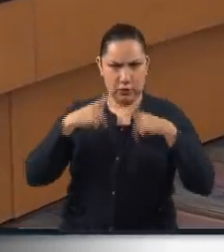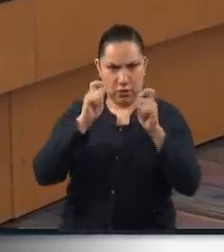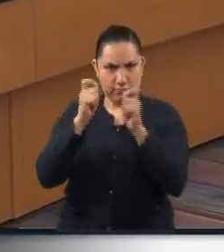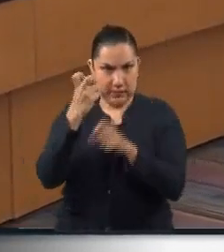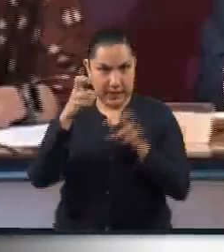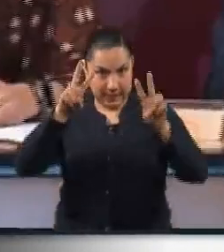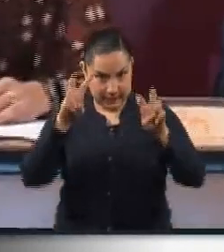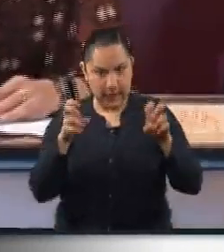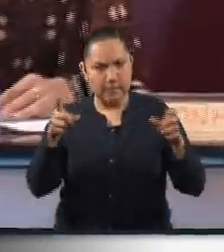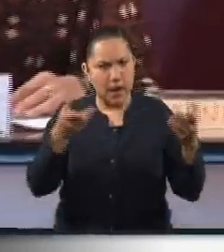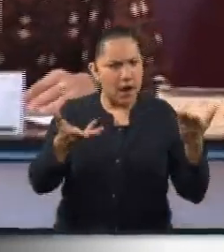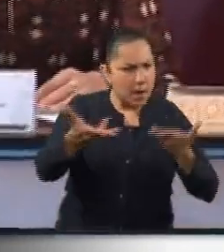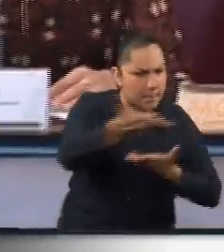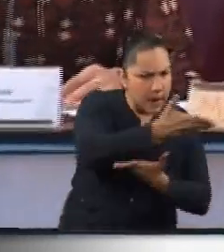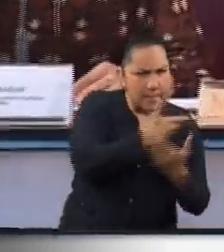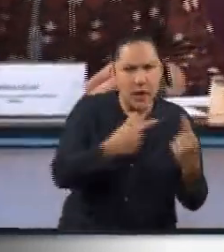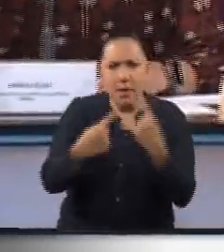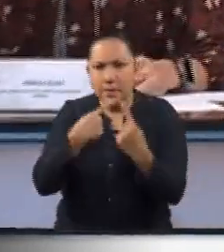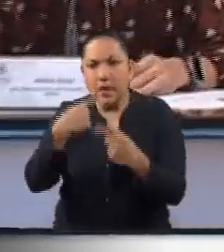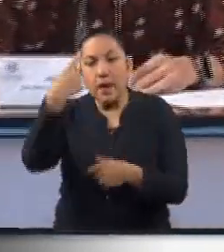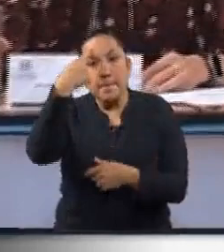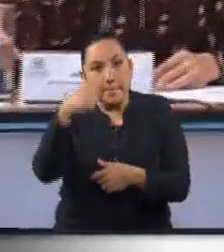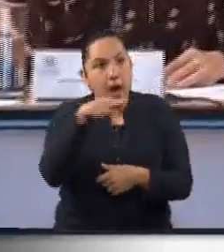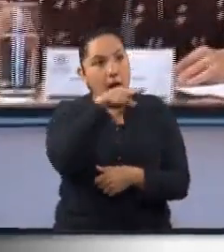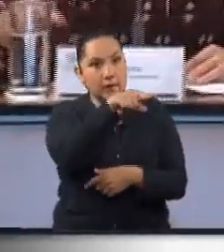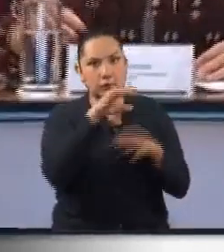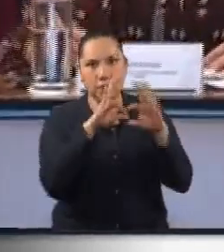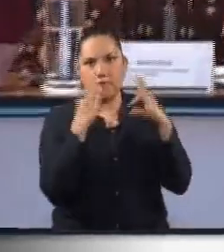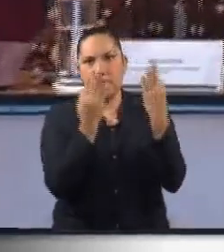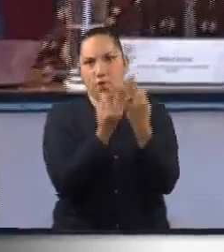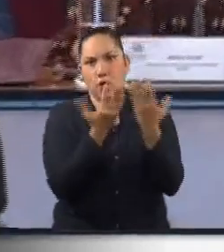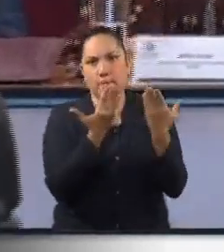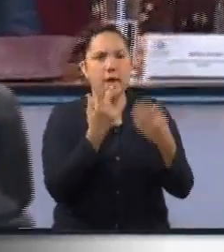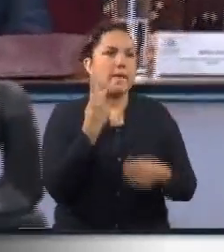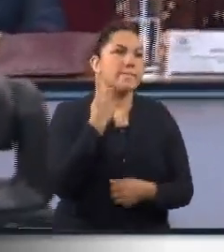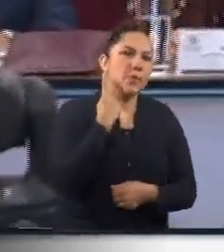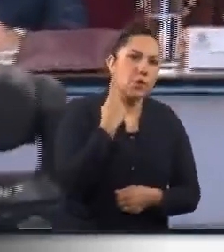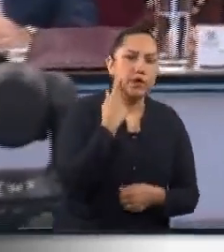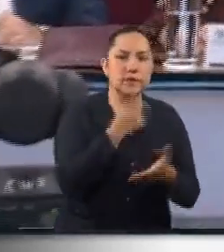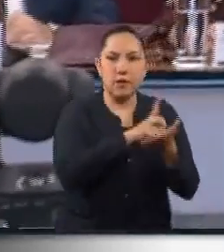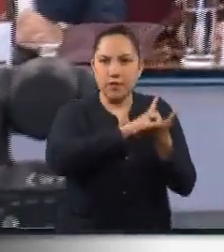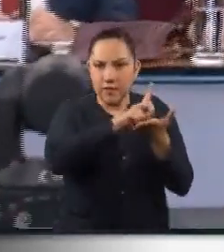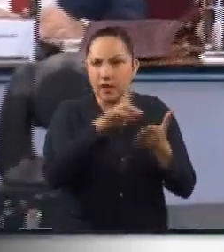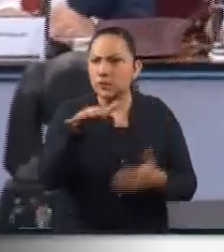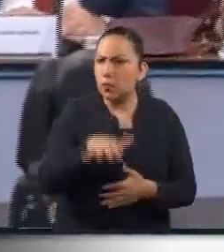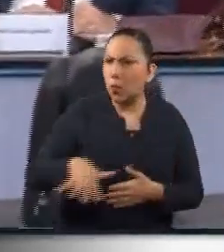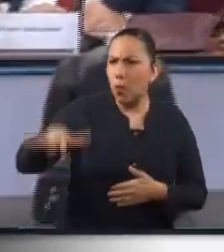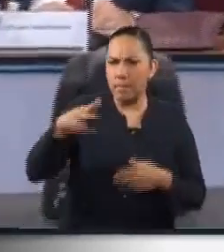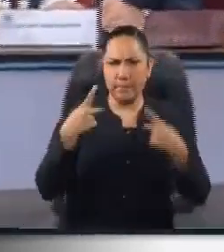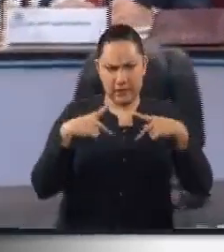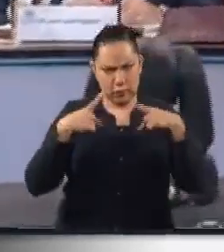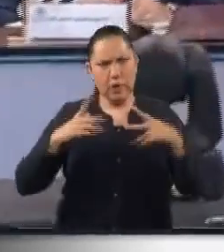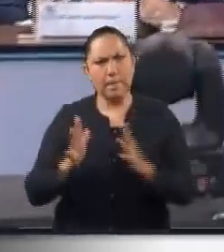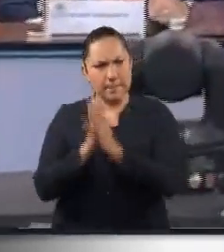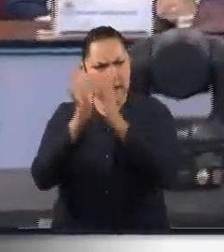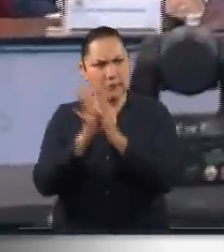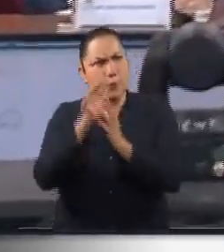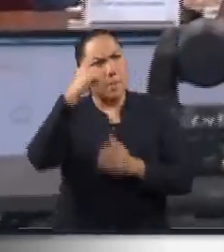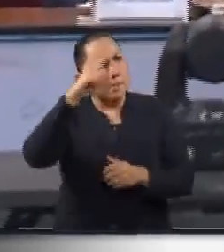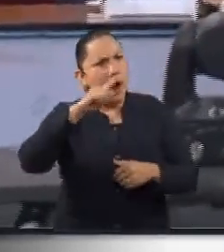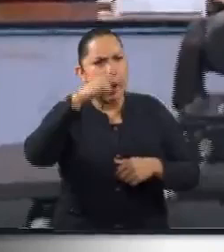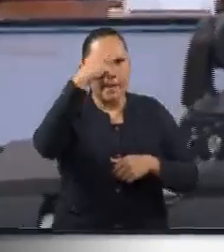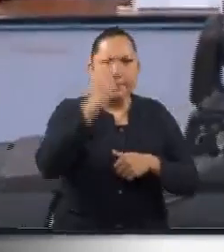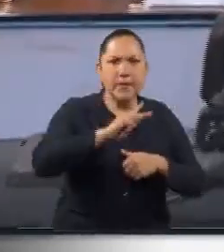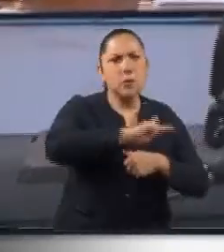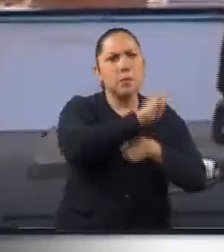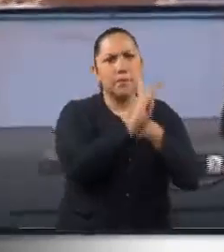y convencional para el ejercicio efectivo de los Derechos políticos y de participación ciudadana en los temas de trascendencia nacional